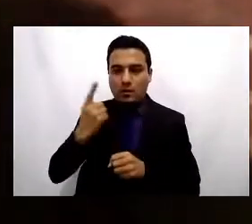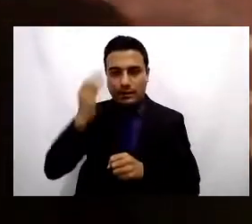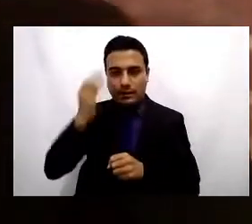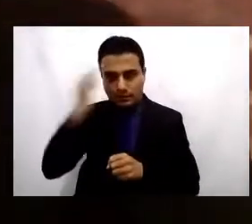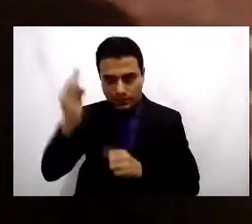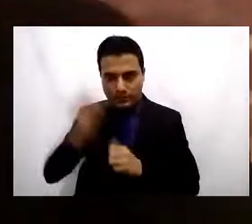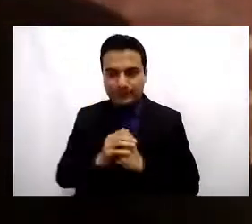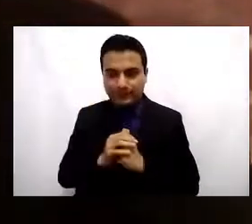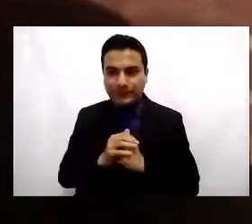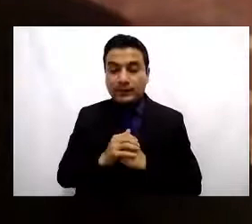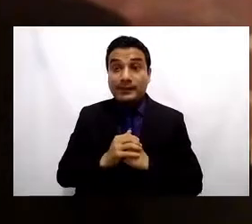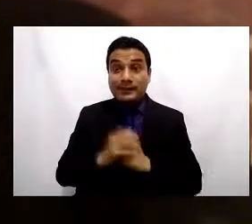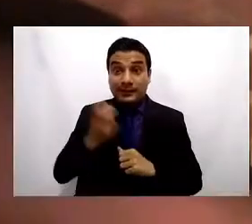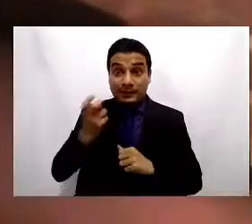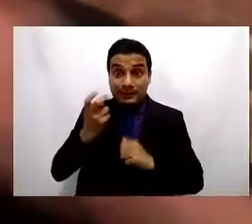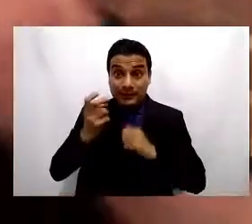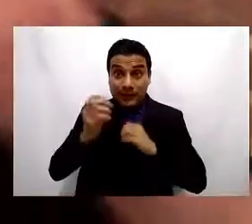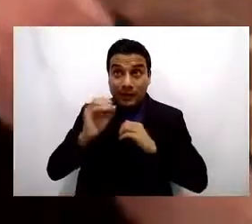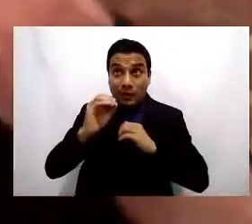obra,